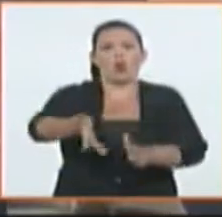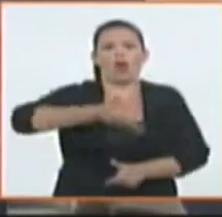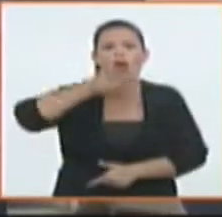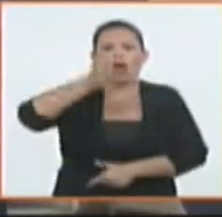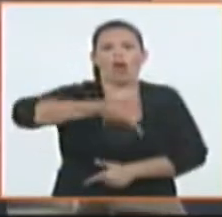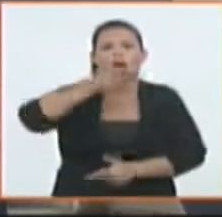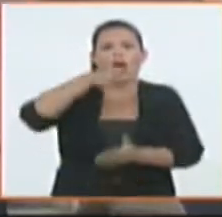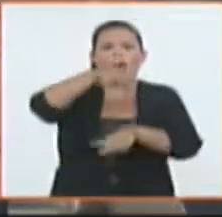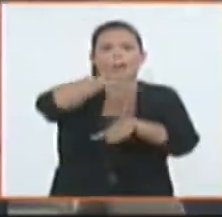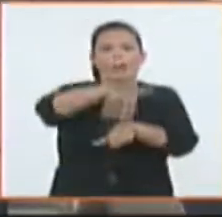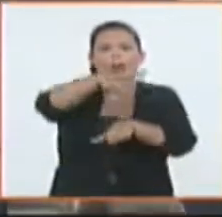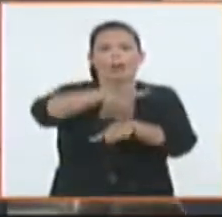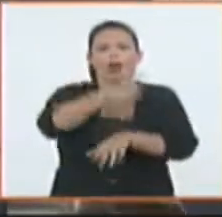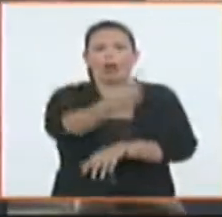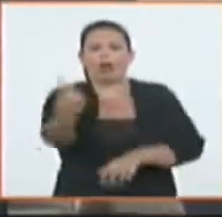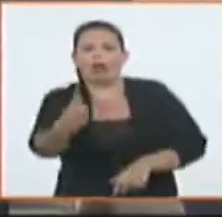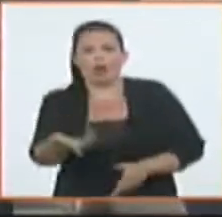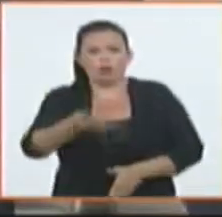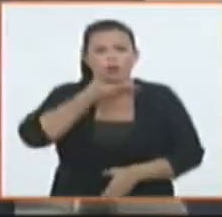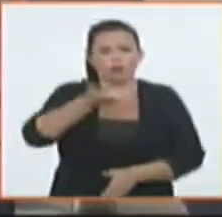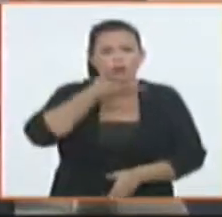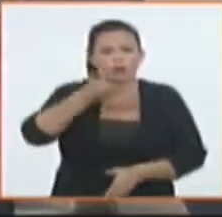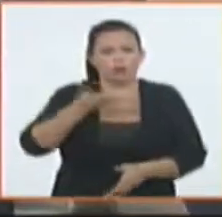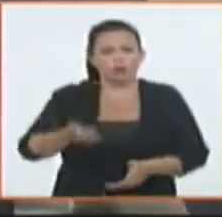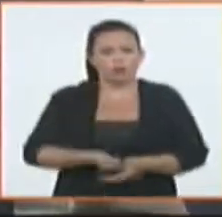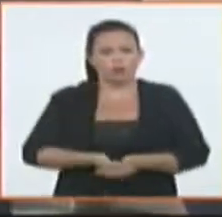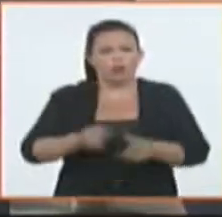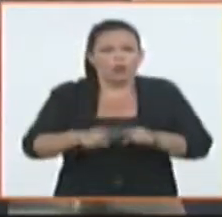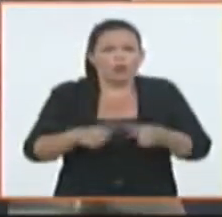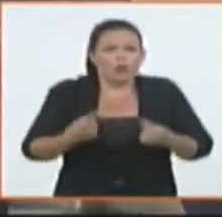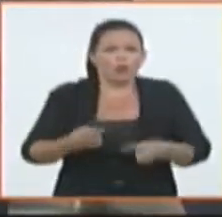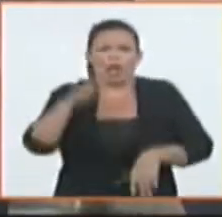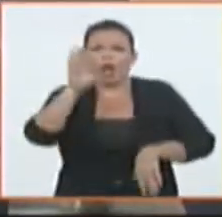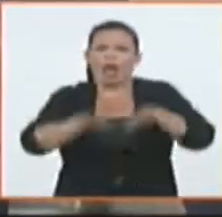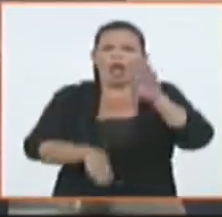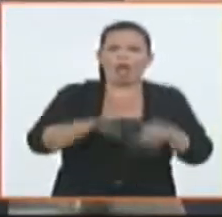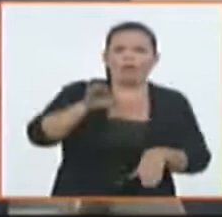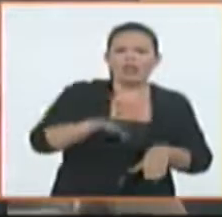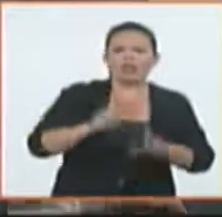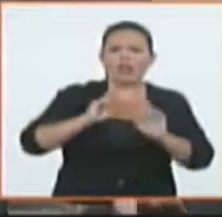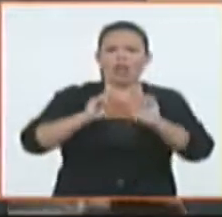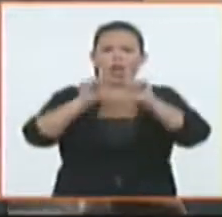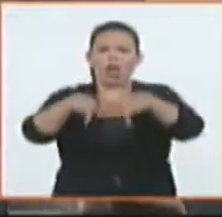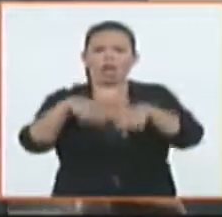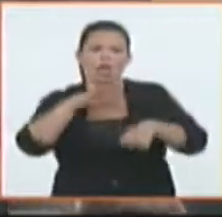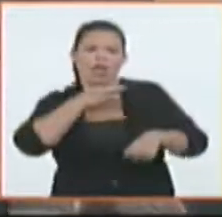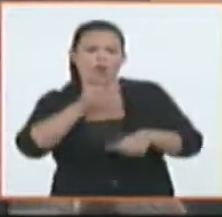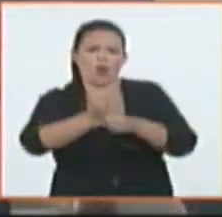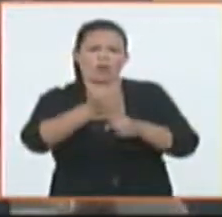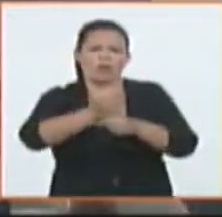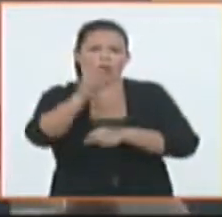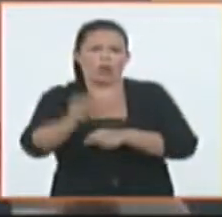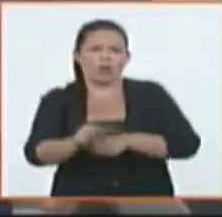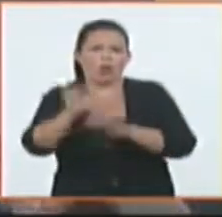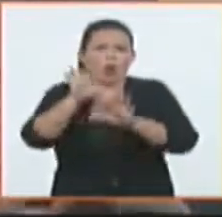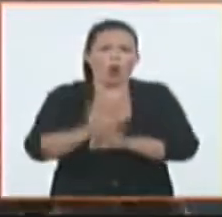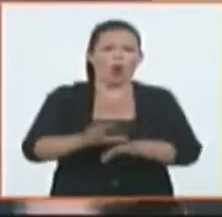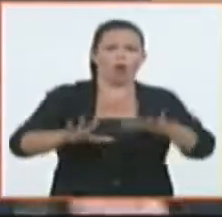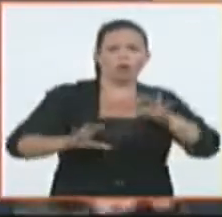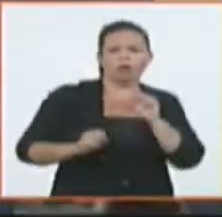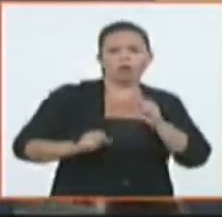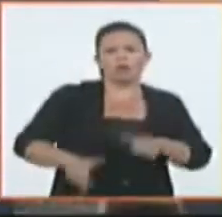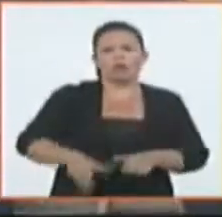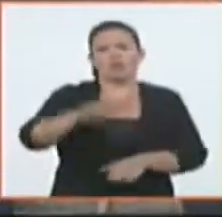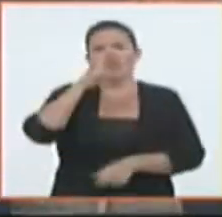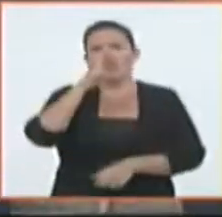nosotros como pueblo participa en diferentes momentos. Uno participa como trabajador, como sederista, como afiliado a